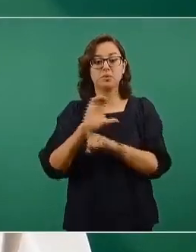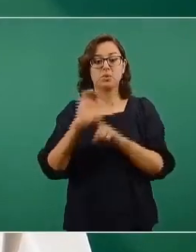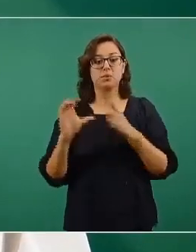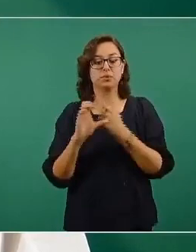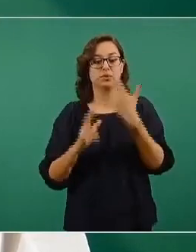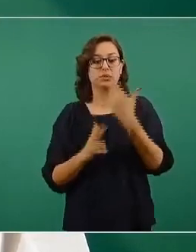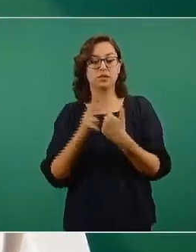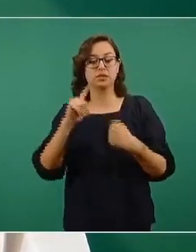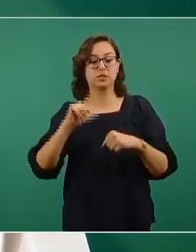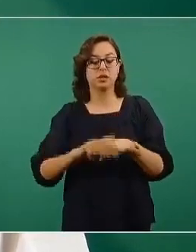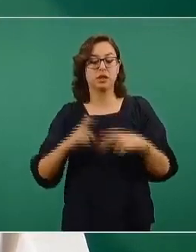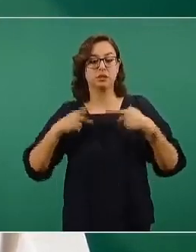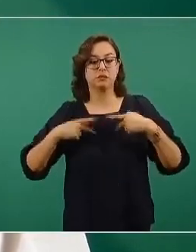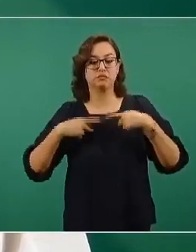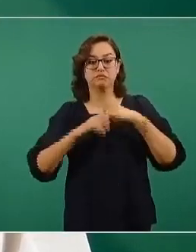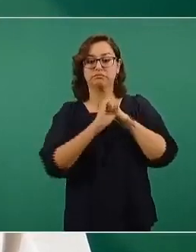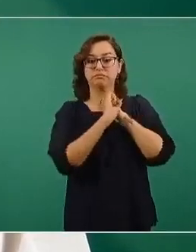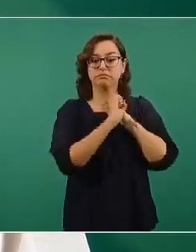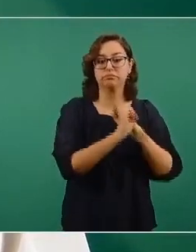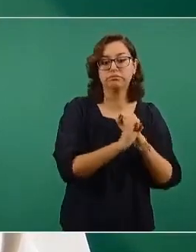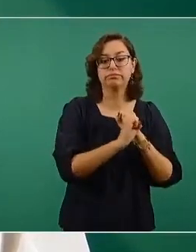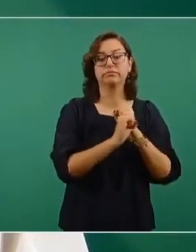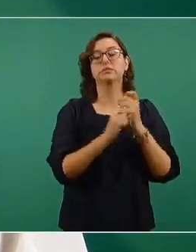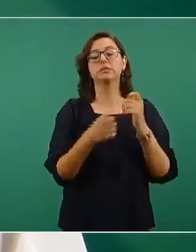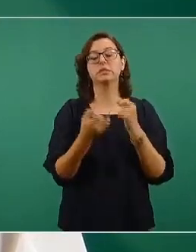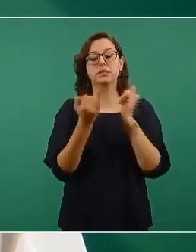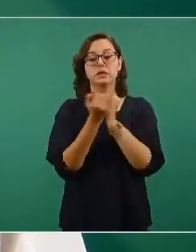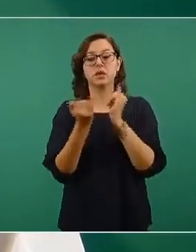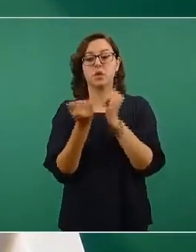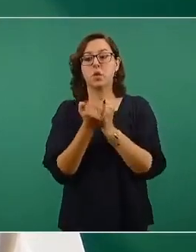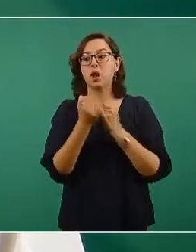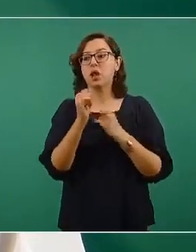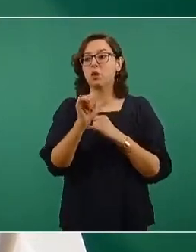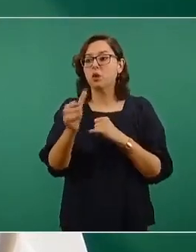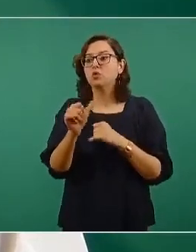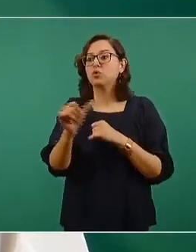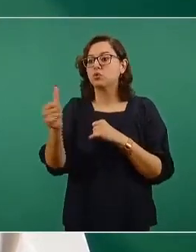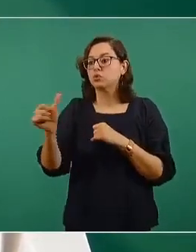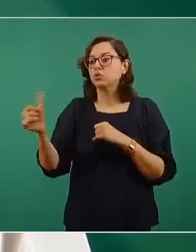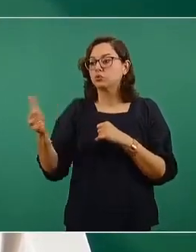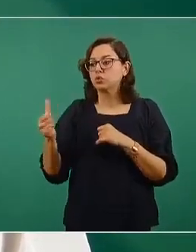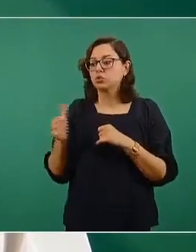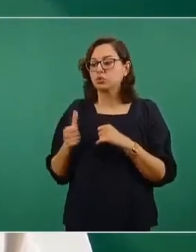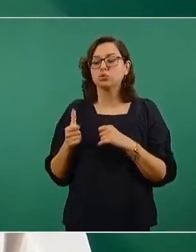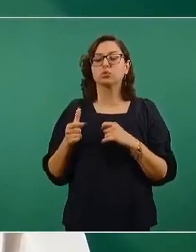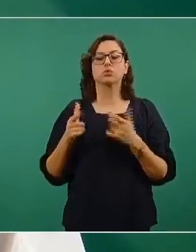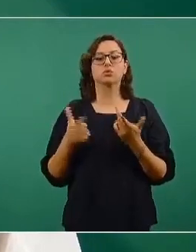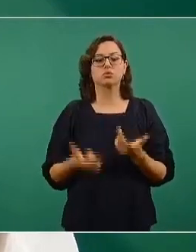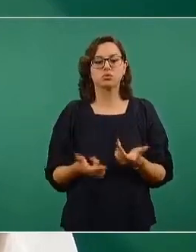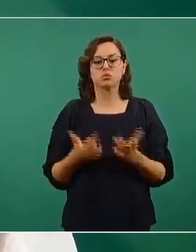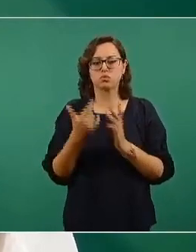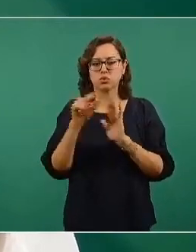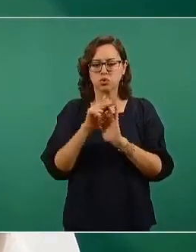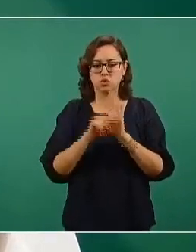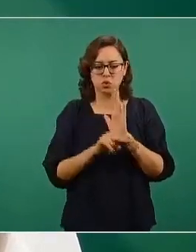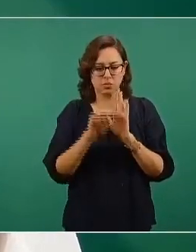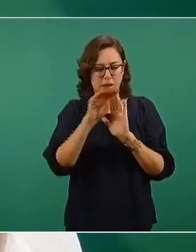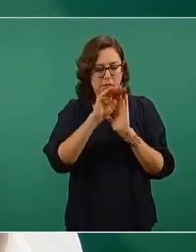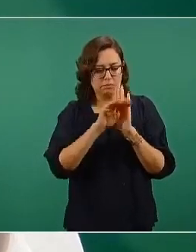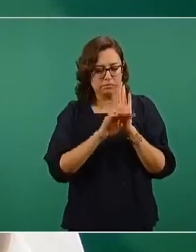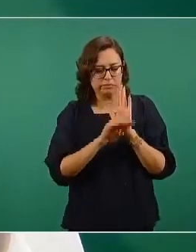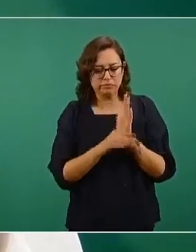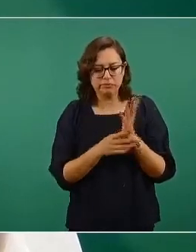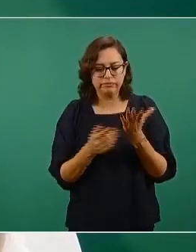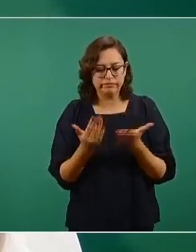Personas, como también en otras instancias del gobierno federal y también de los gobiernos estatales, las normativas que nos